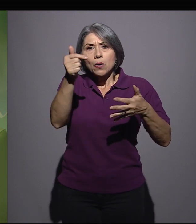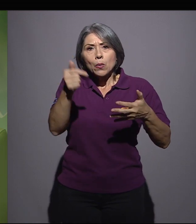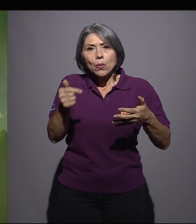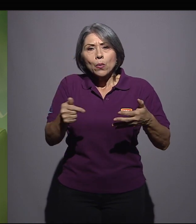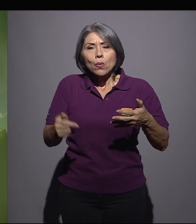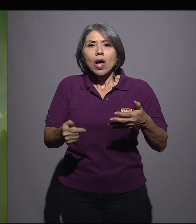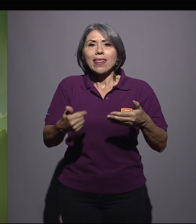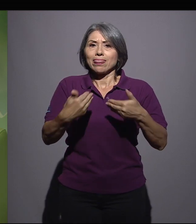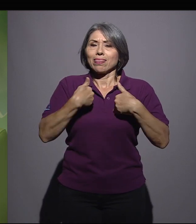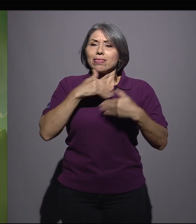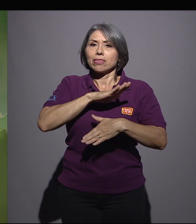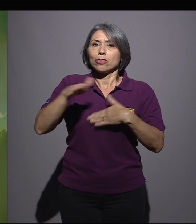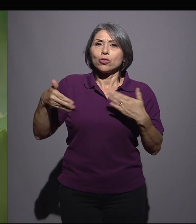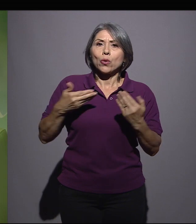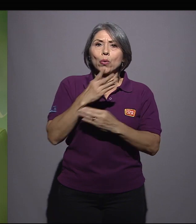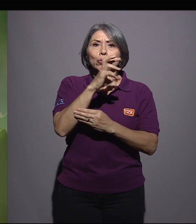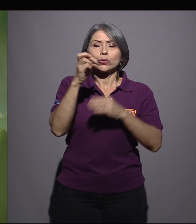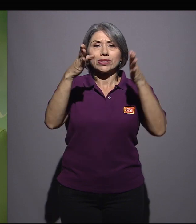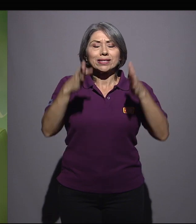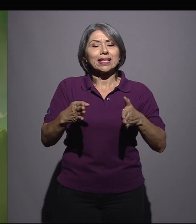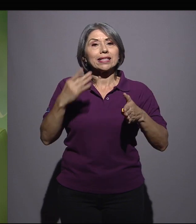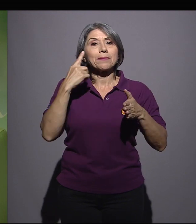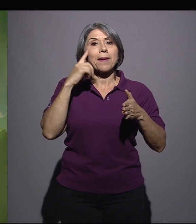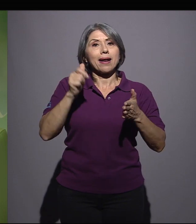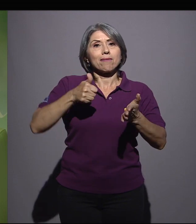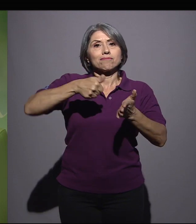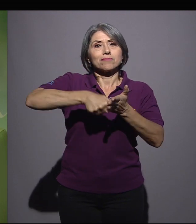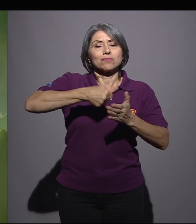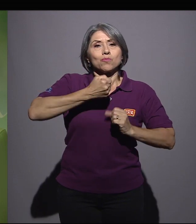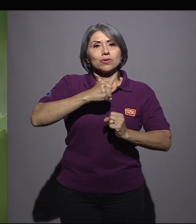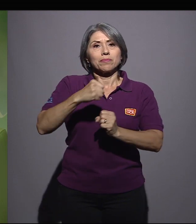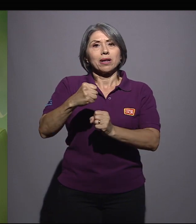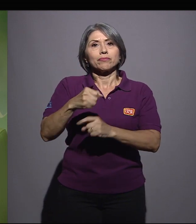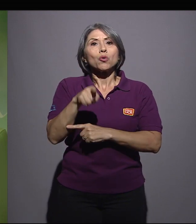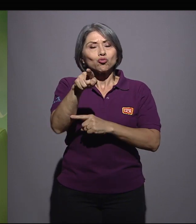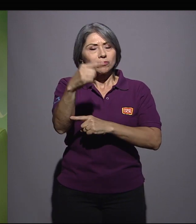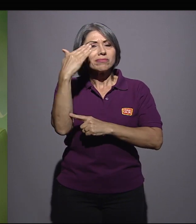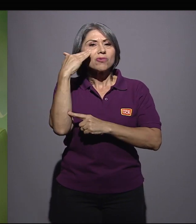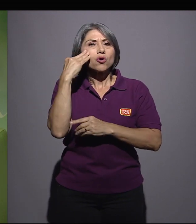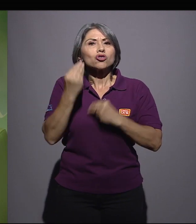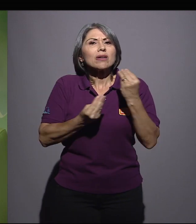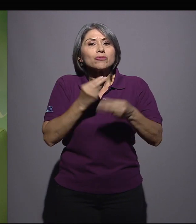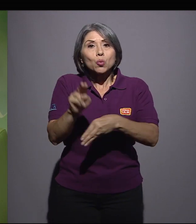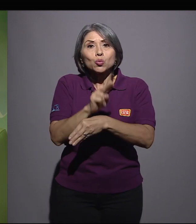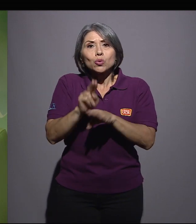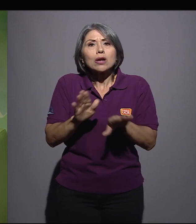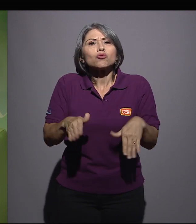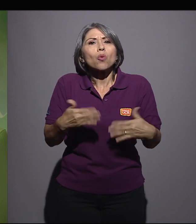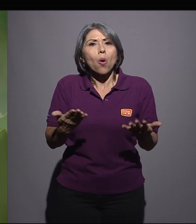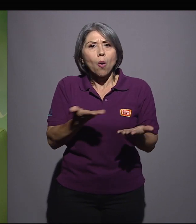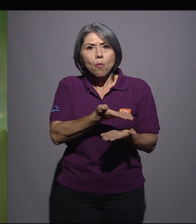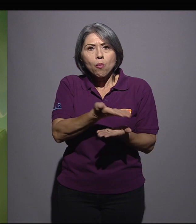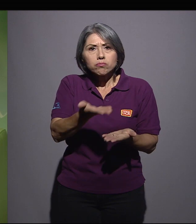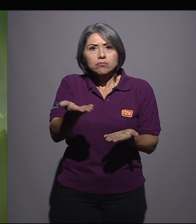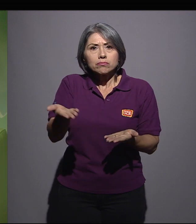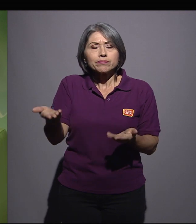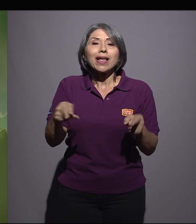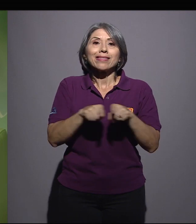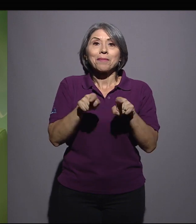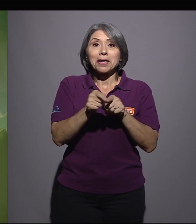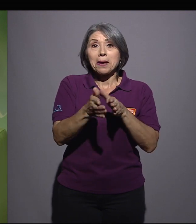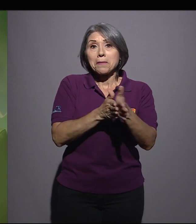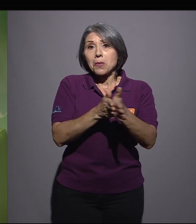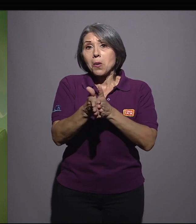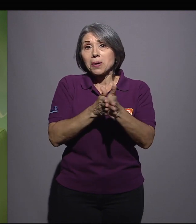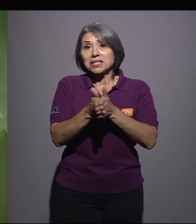todos los costarricenses para esta elección municipal, para que usted conozca cómo usarlos y también aproveche, y si por